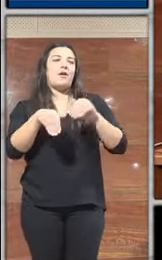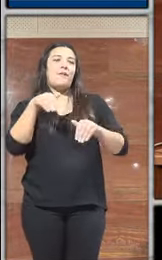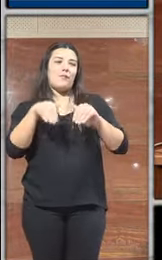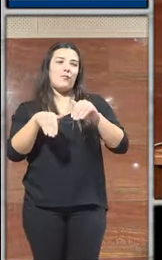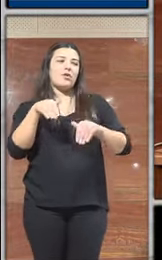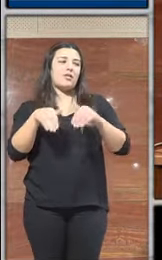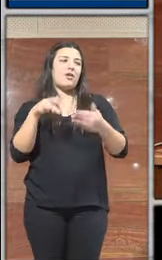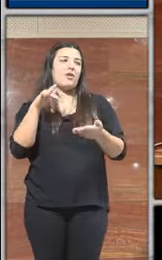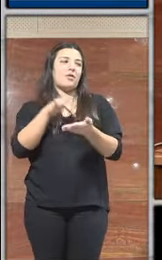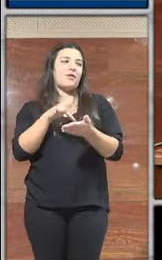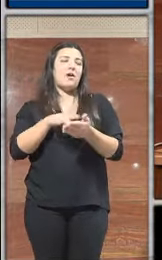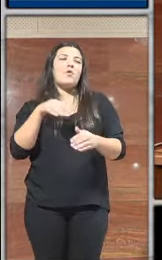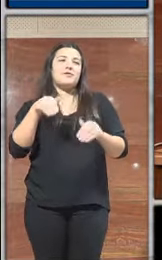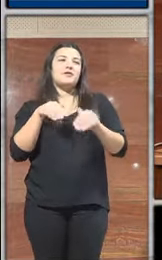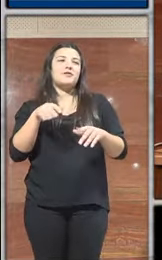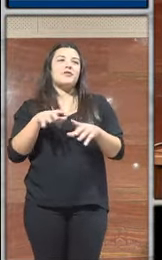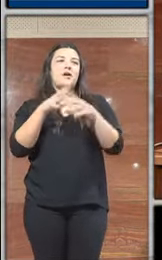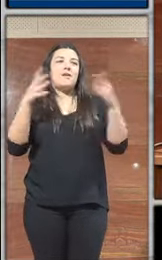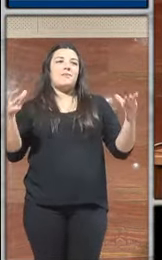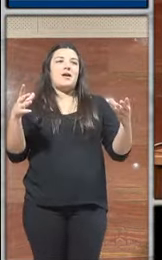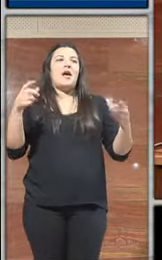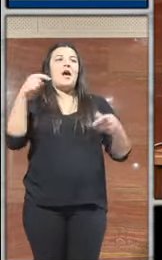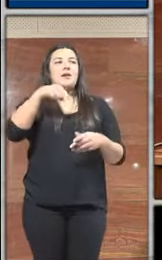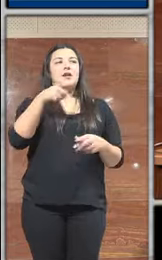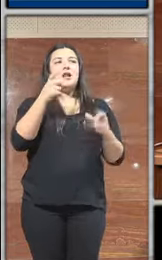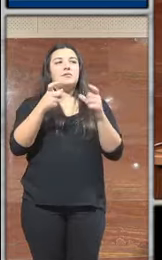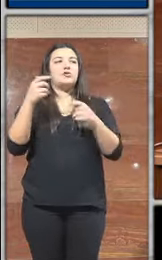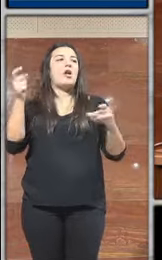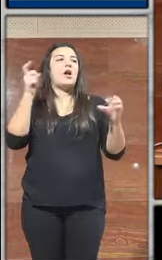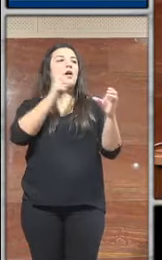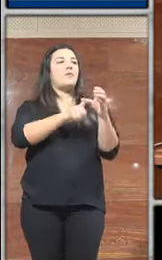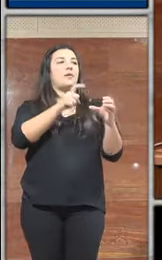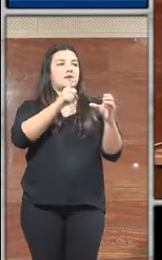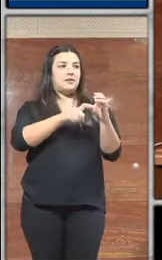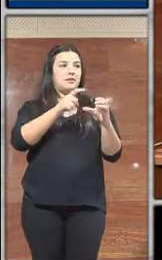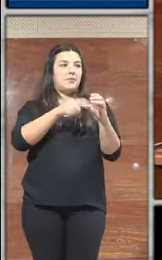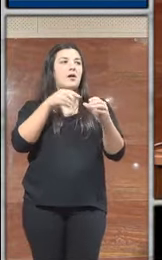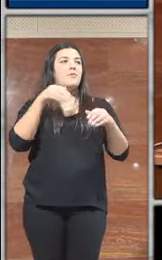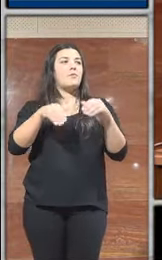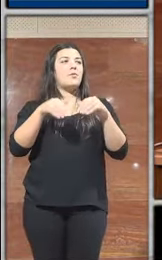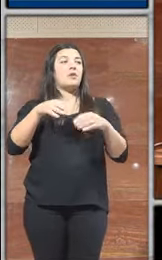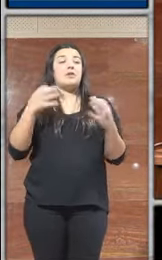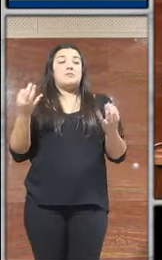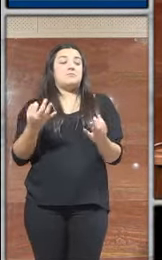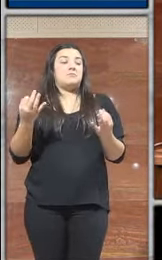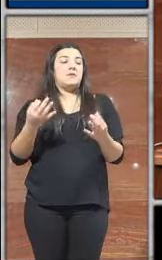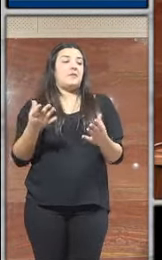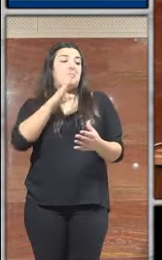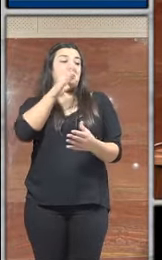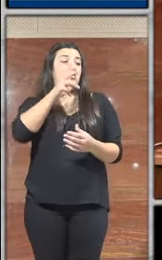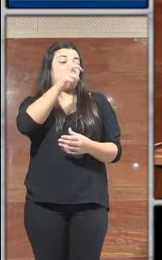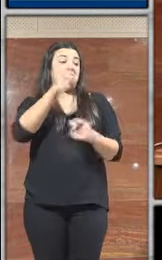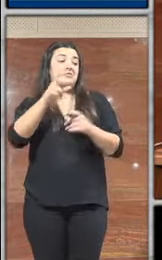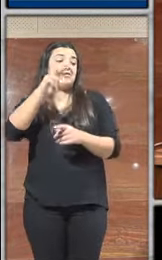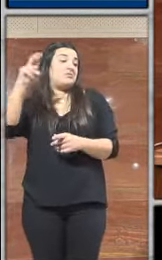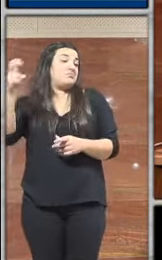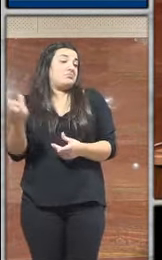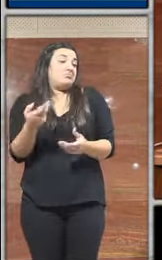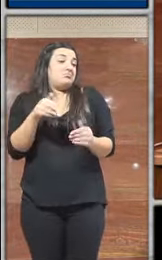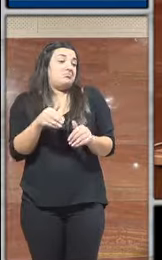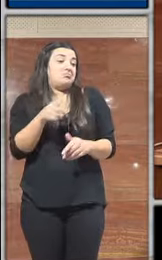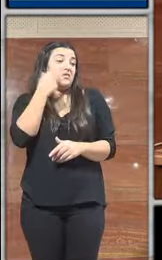más amplia que que solo las personas que estamos aquí que no que creo que representamos ya a muchas personas ¿no? pero como hemos